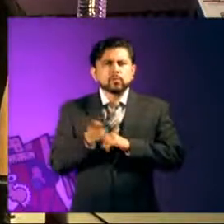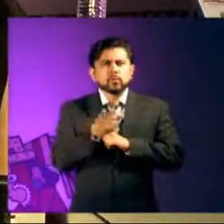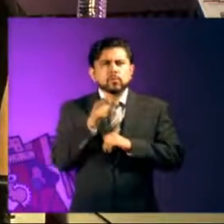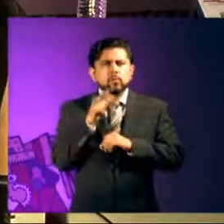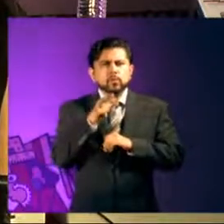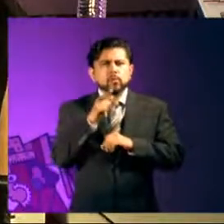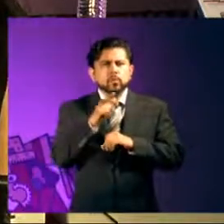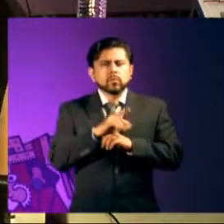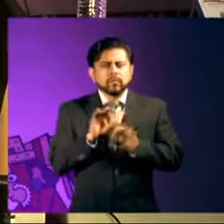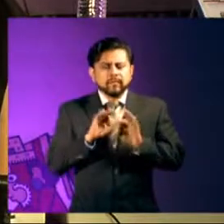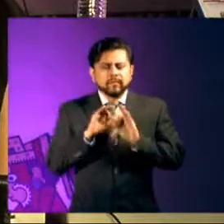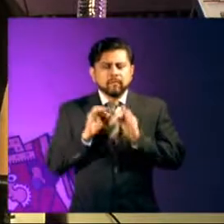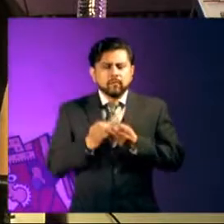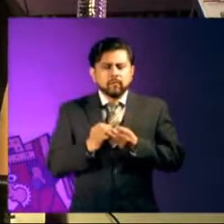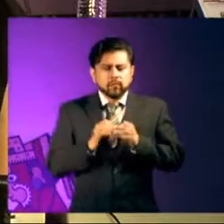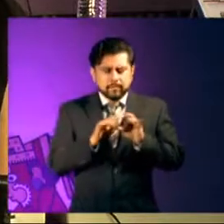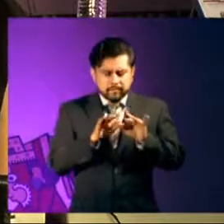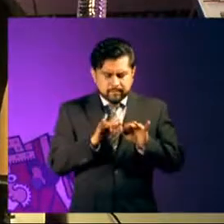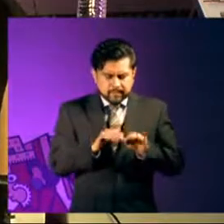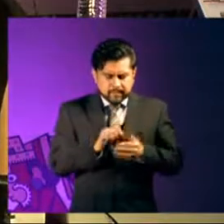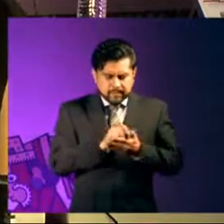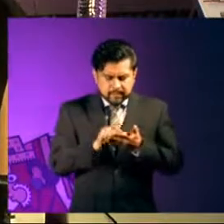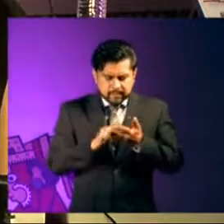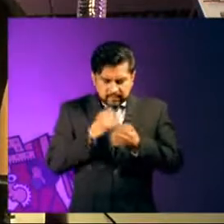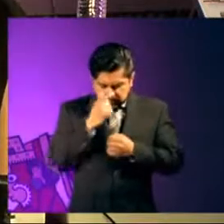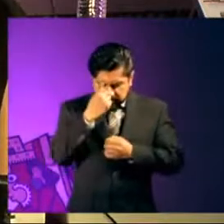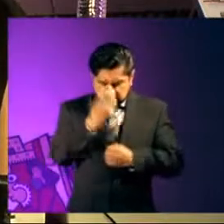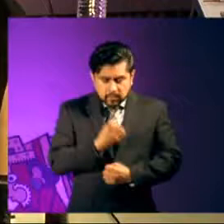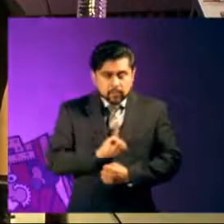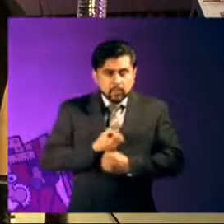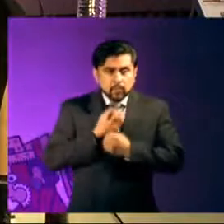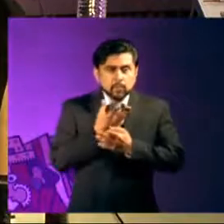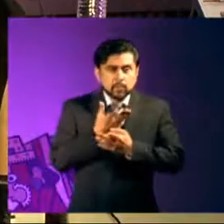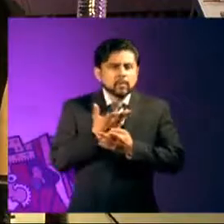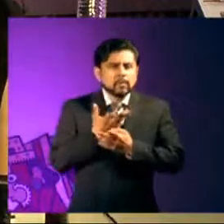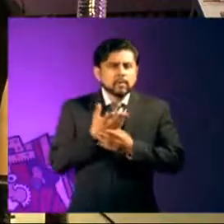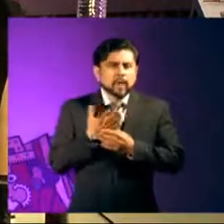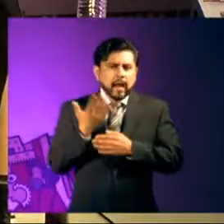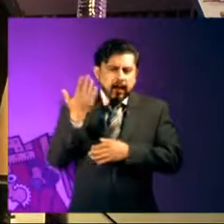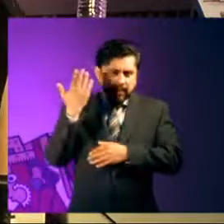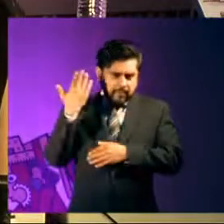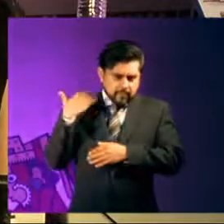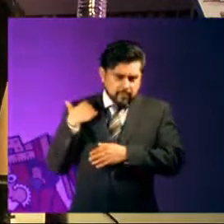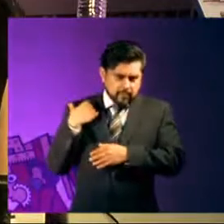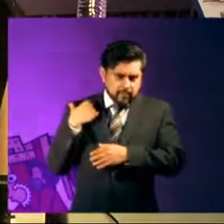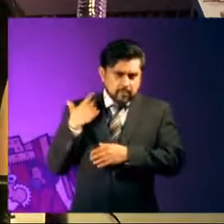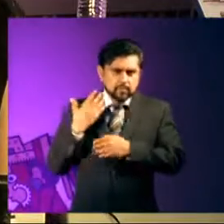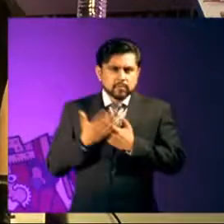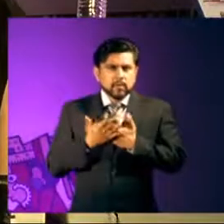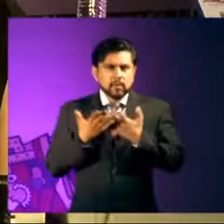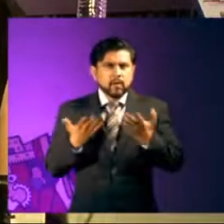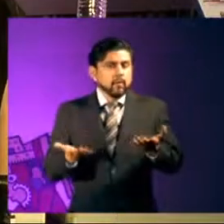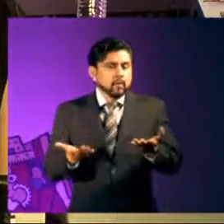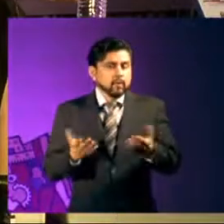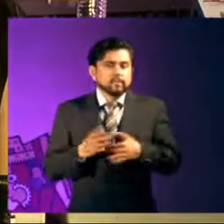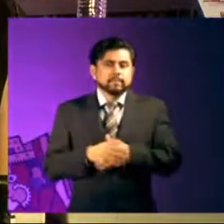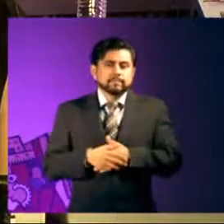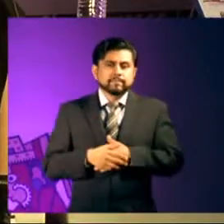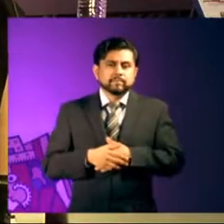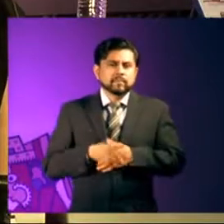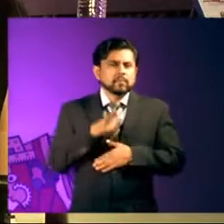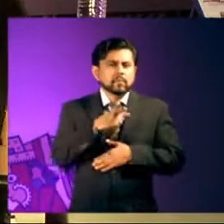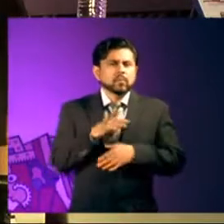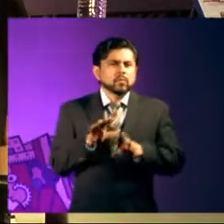poética con respecto a antes y ahora con esta novela y qué